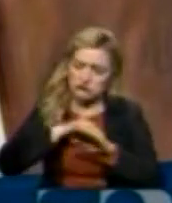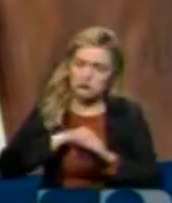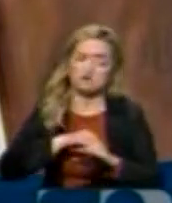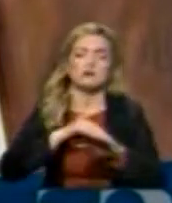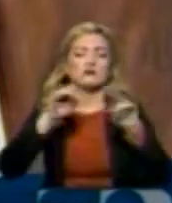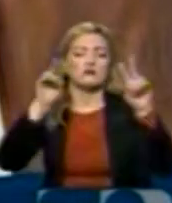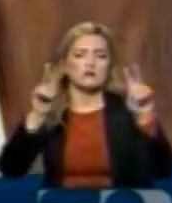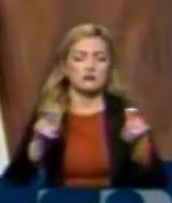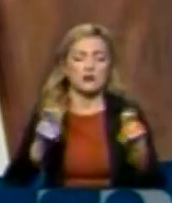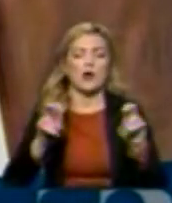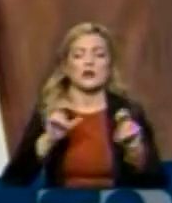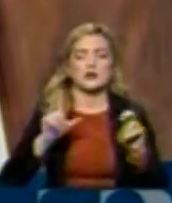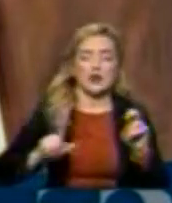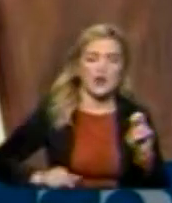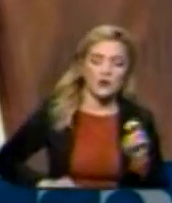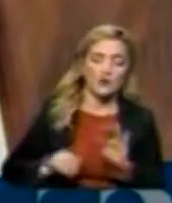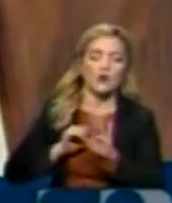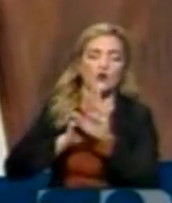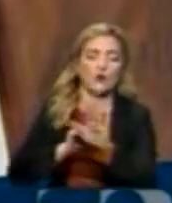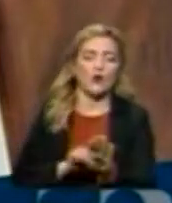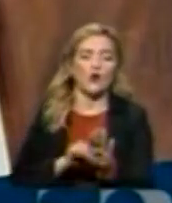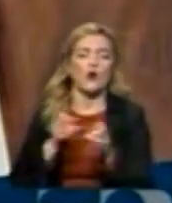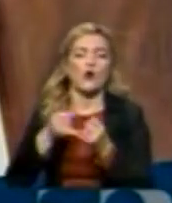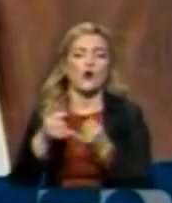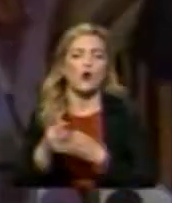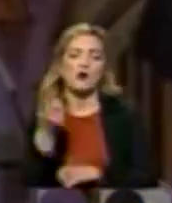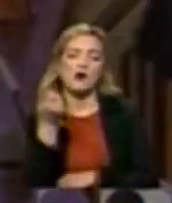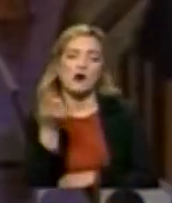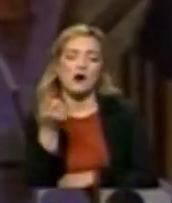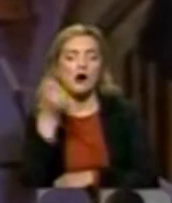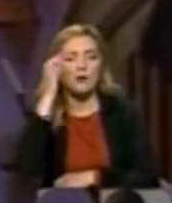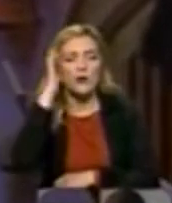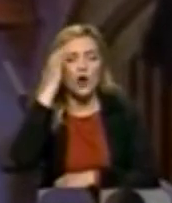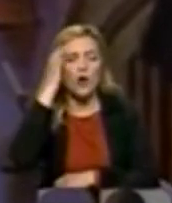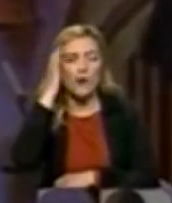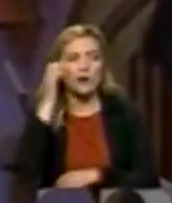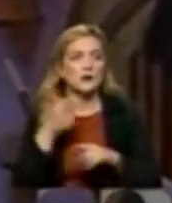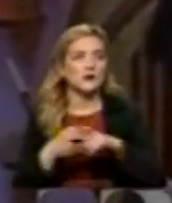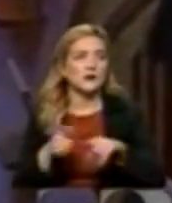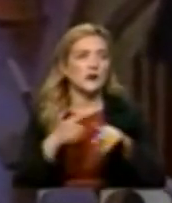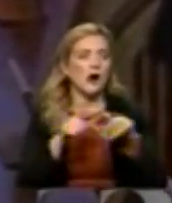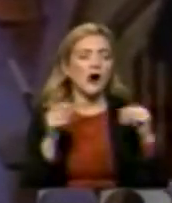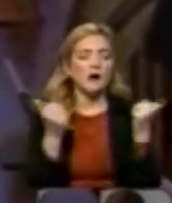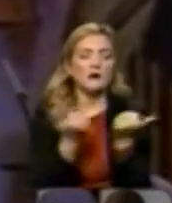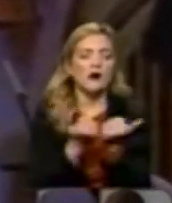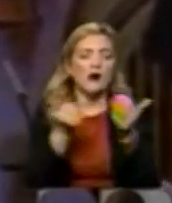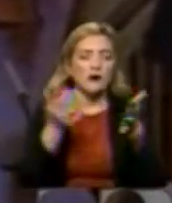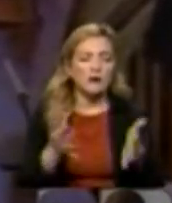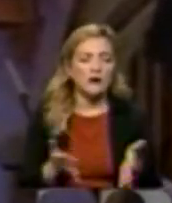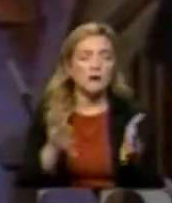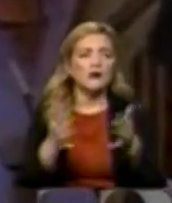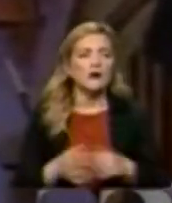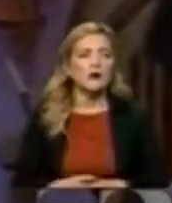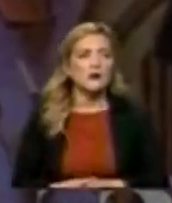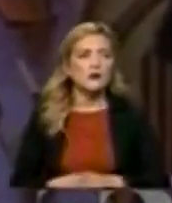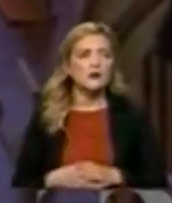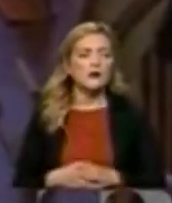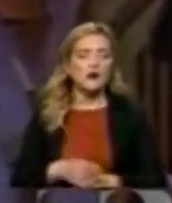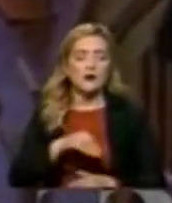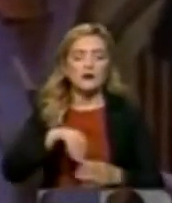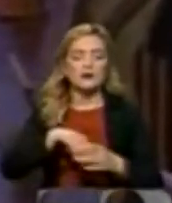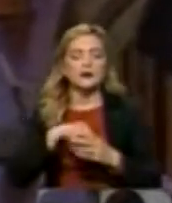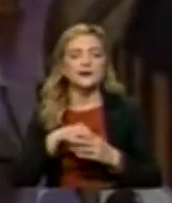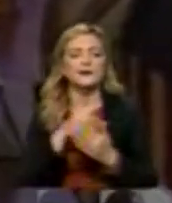el sector salud. Este último rubro ha sido motivo de la preocupación expuesta por varios asambleístas. Es el caso de los recursos